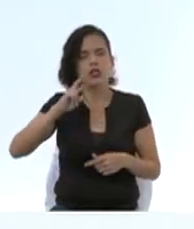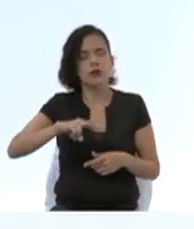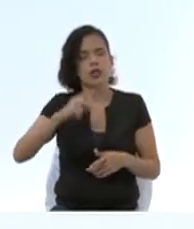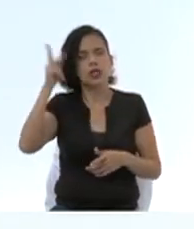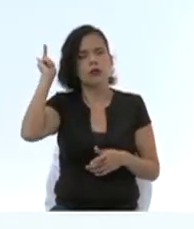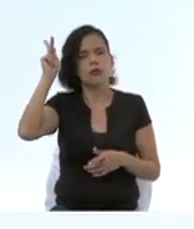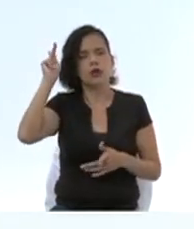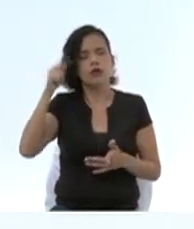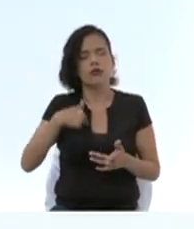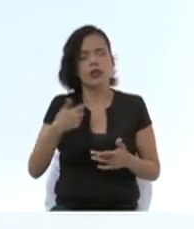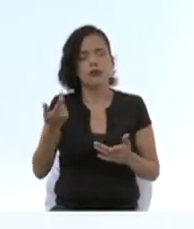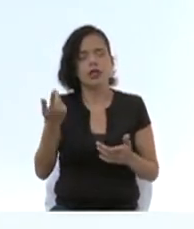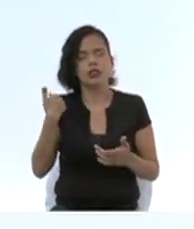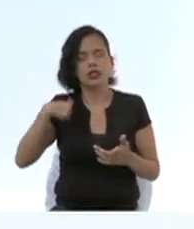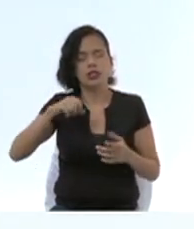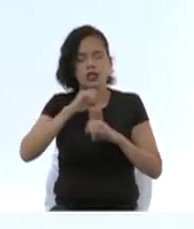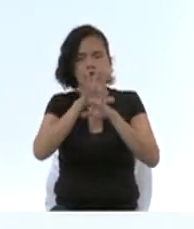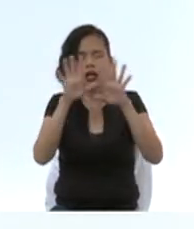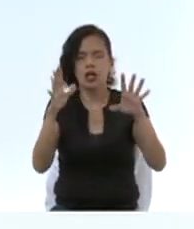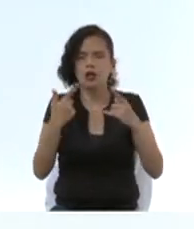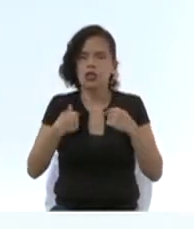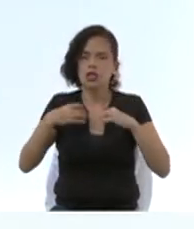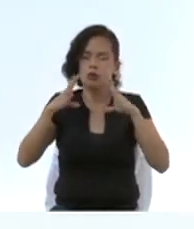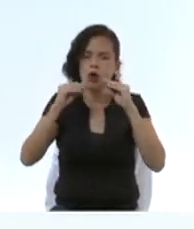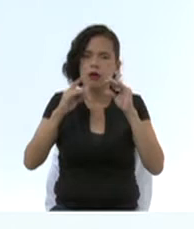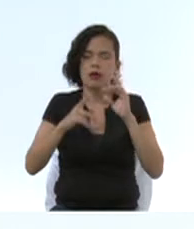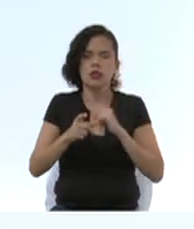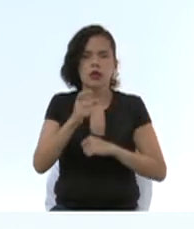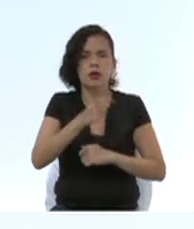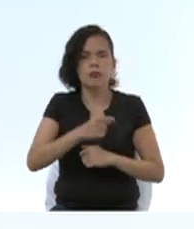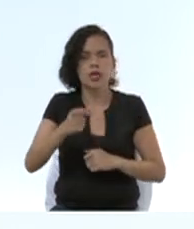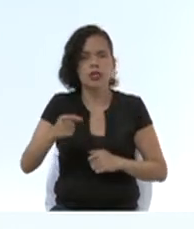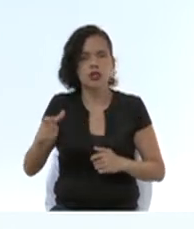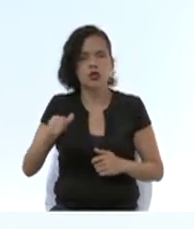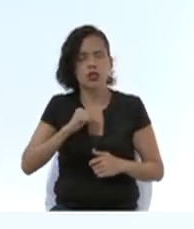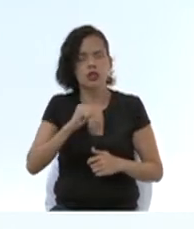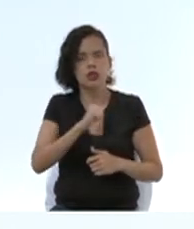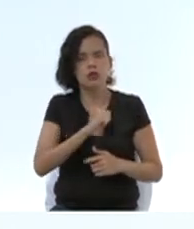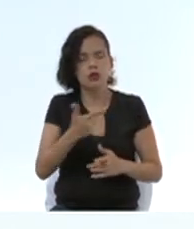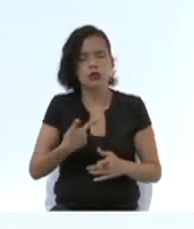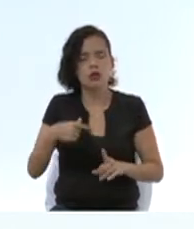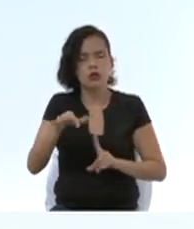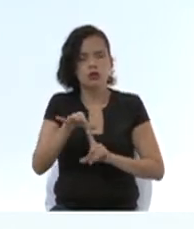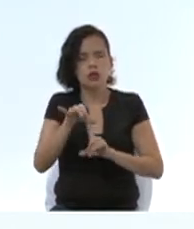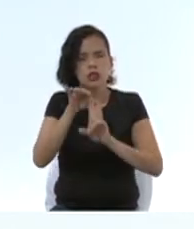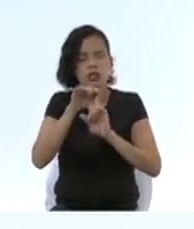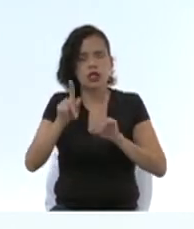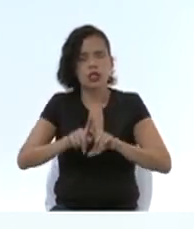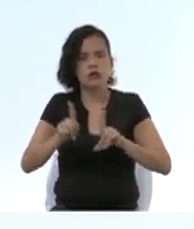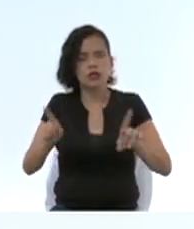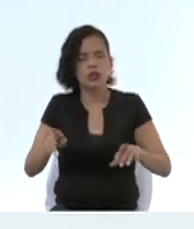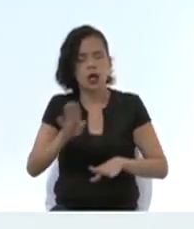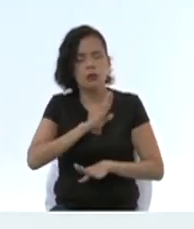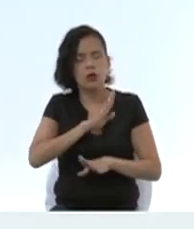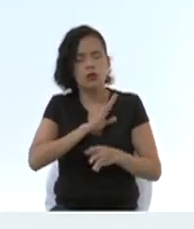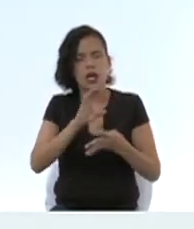Lilian. Además, tener en cuenta que estamos hablando de personas, individuos con particularidades, con sus propias características, no